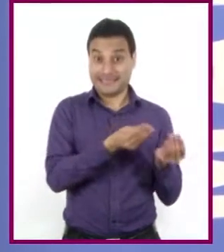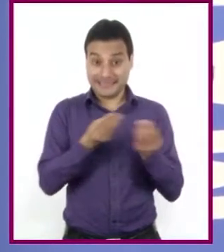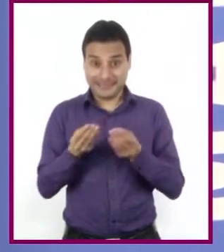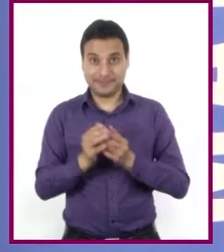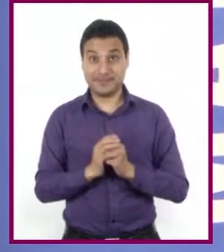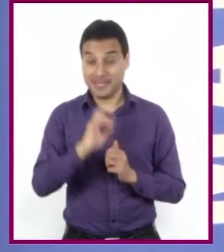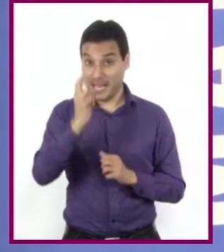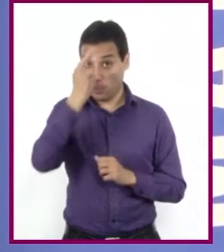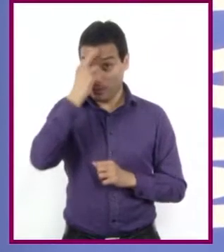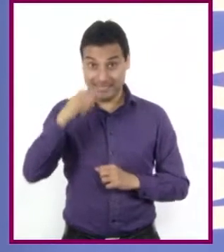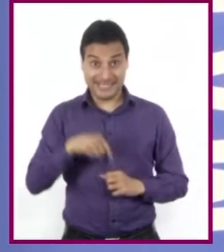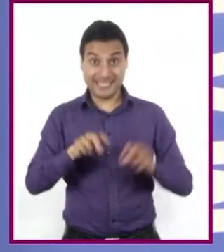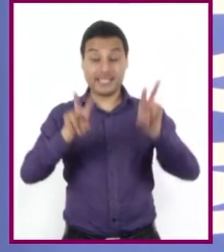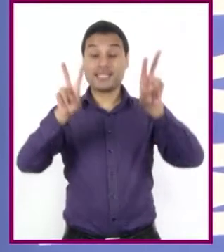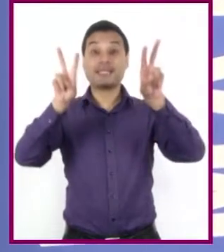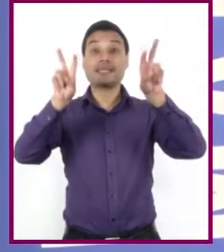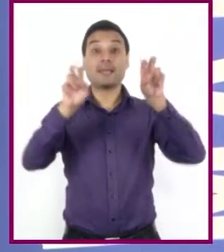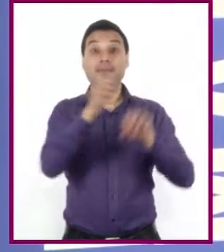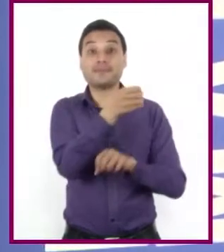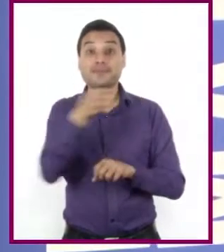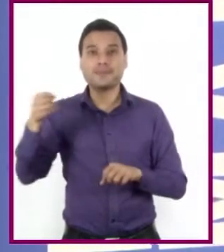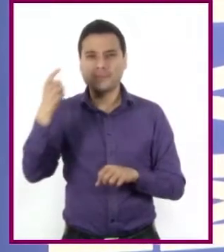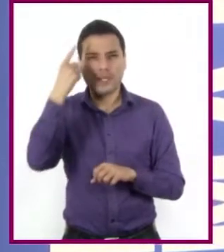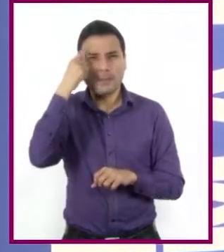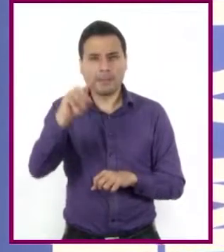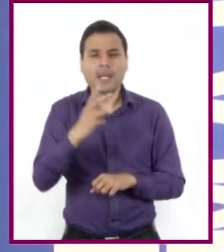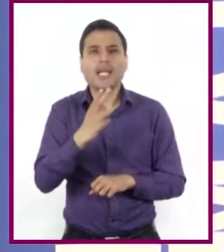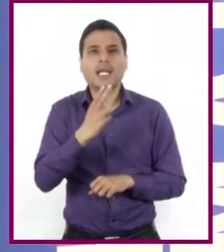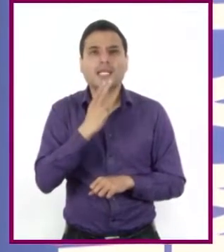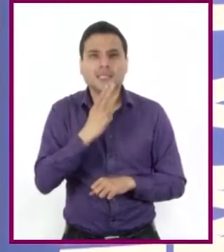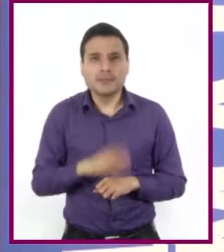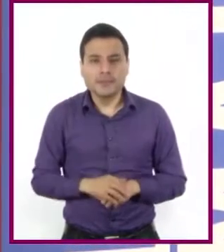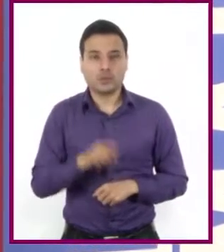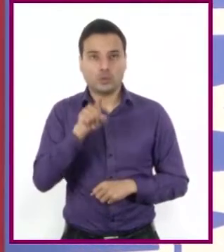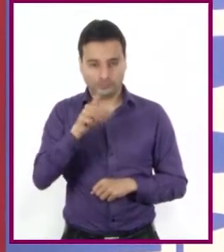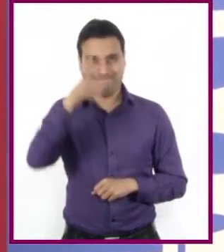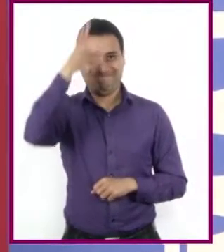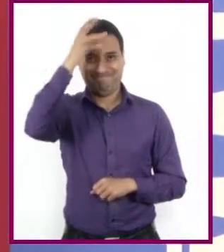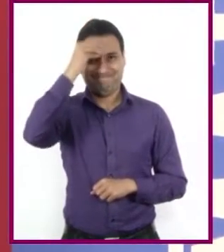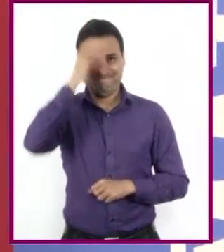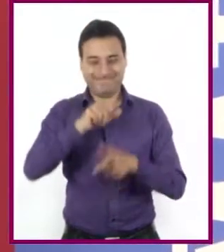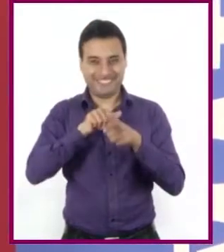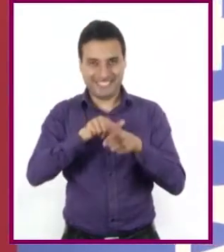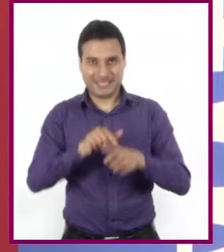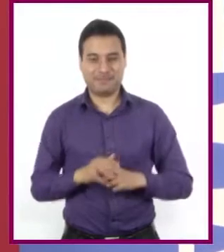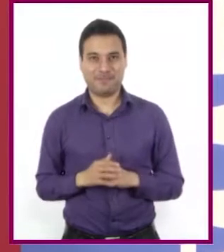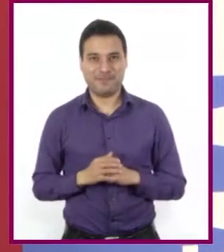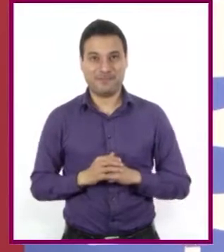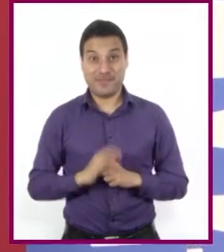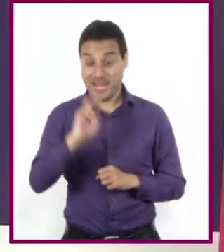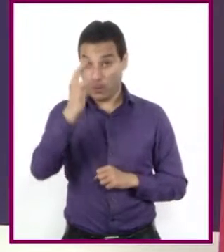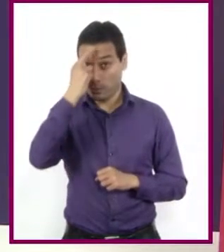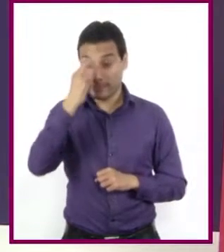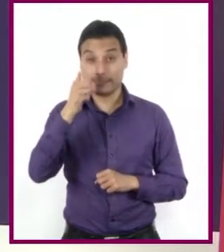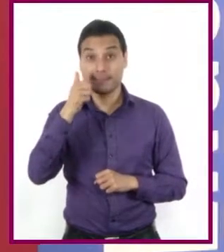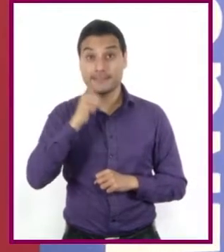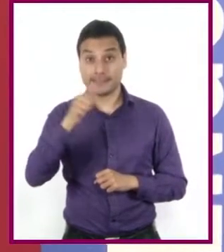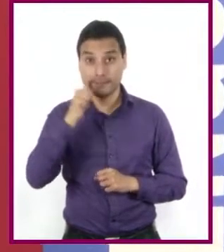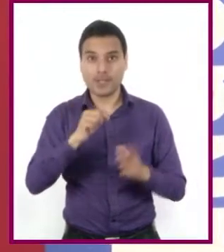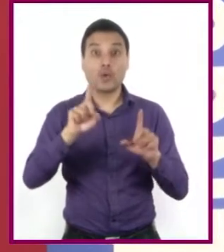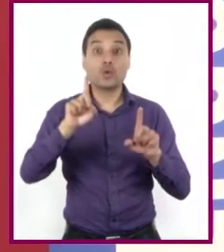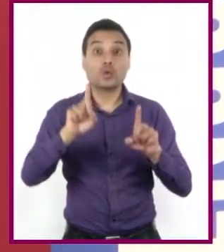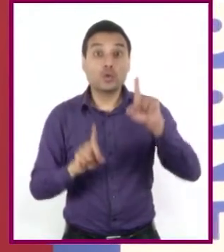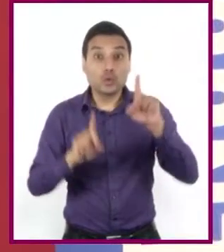lo que veamos en esta sesión es para reforzar su conocimiento, así que les recomiendo llevar un registro de las